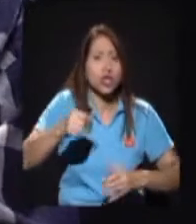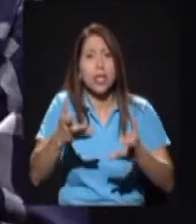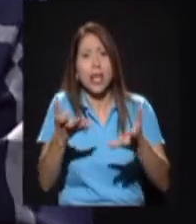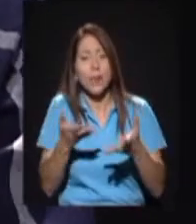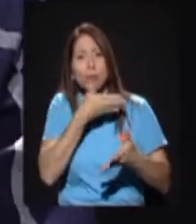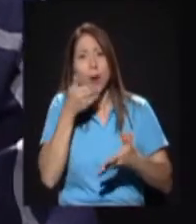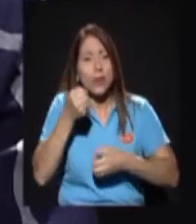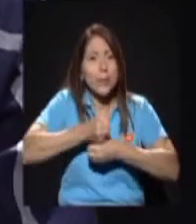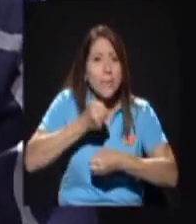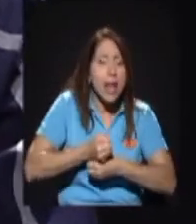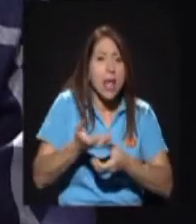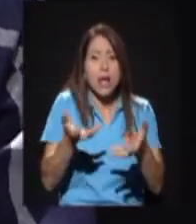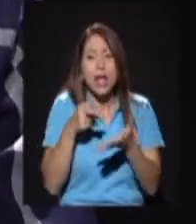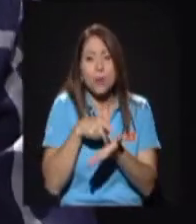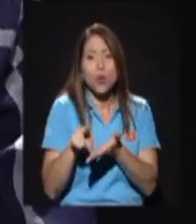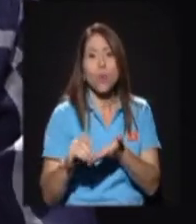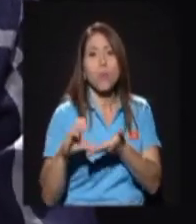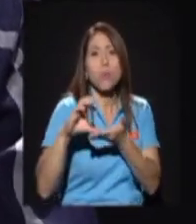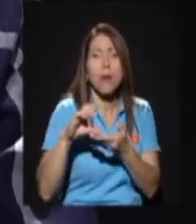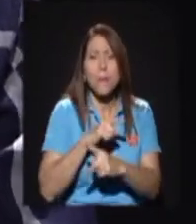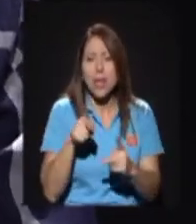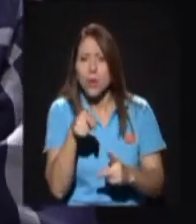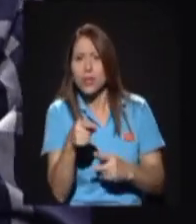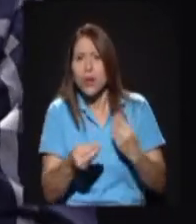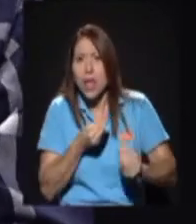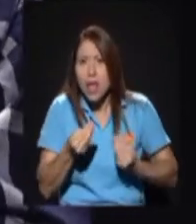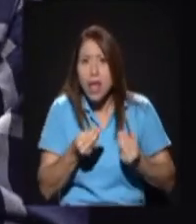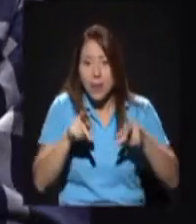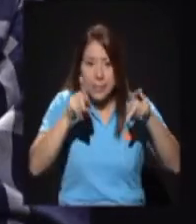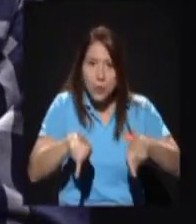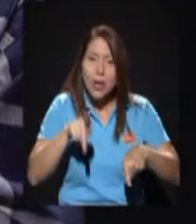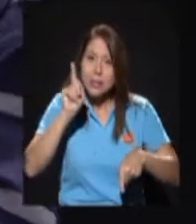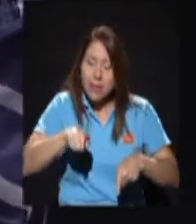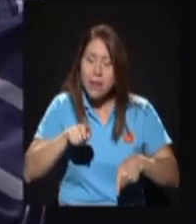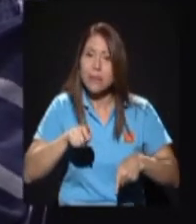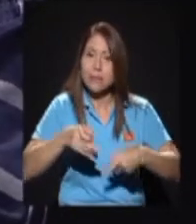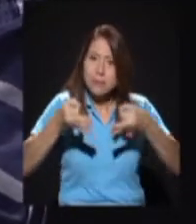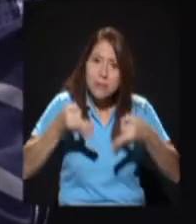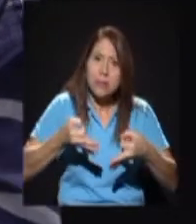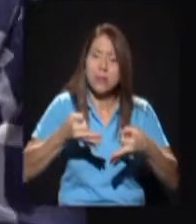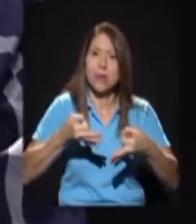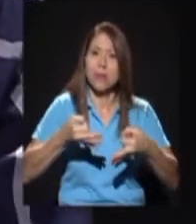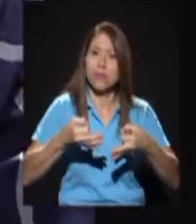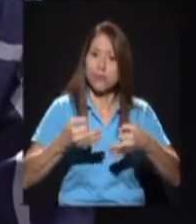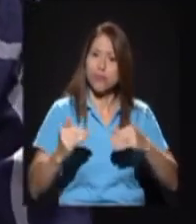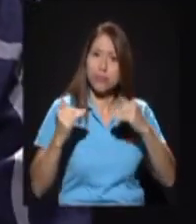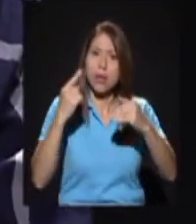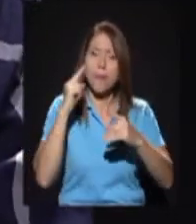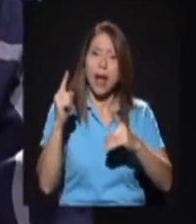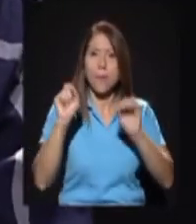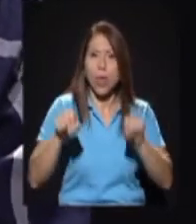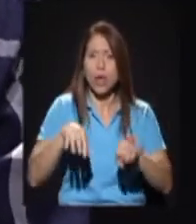salarios crecientes. Y uno dice, claro, pero eso lo que supone es que las personas estén calificadas para tomar esos empleos.